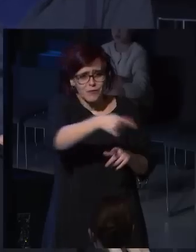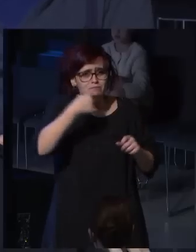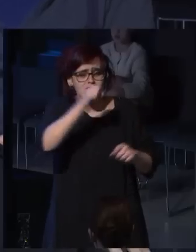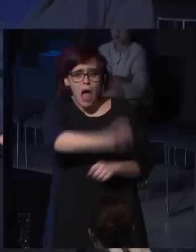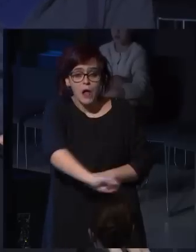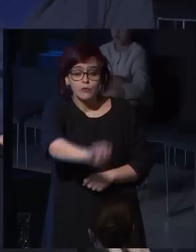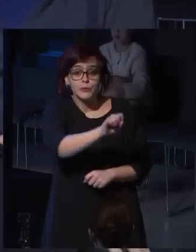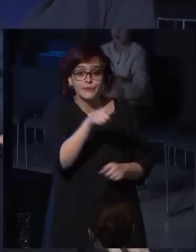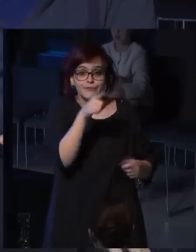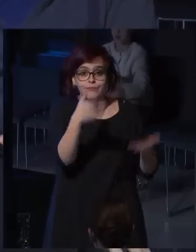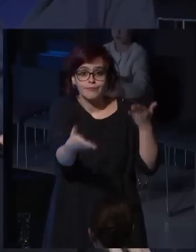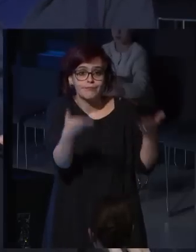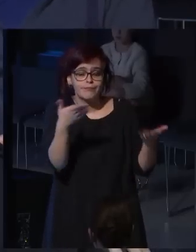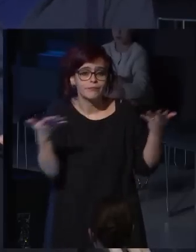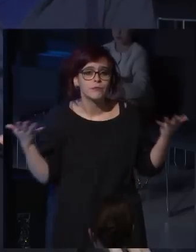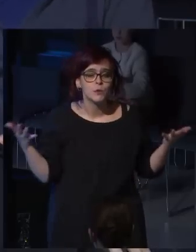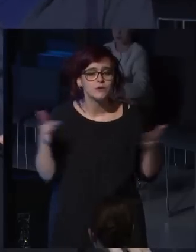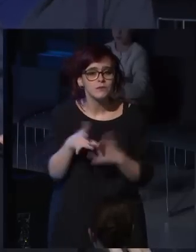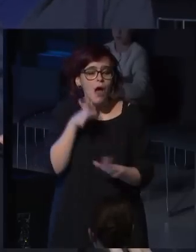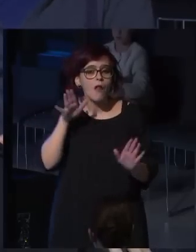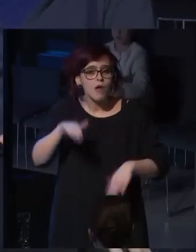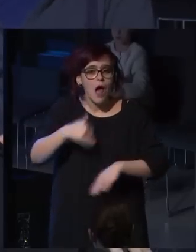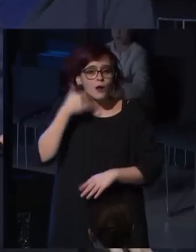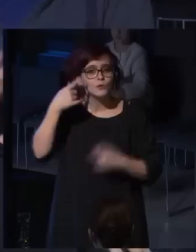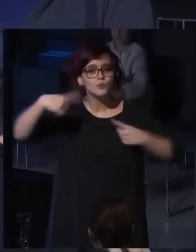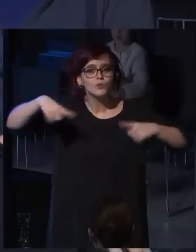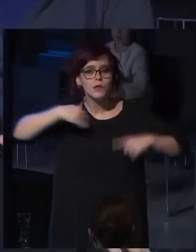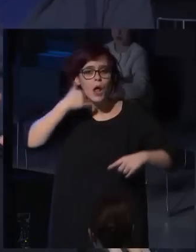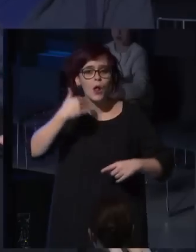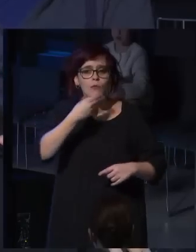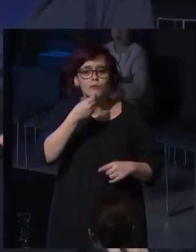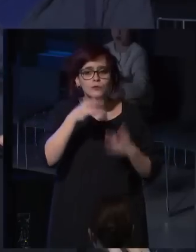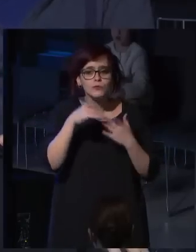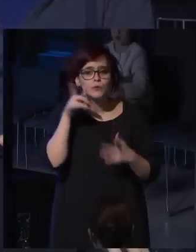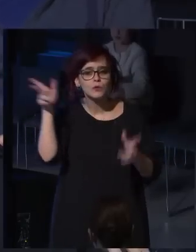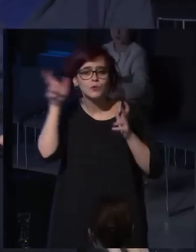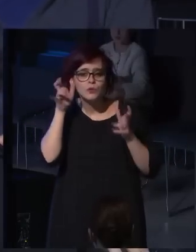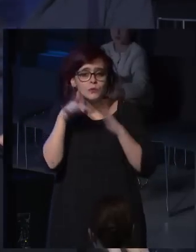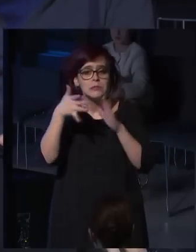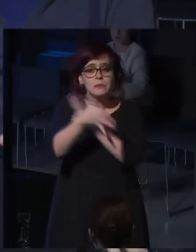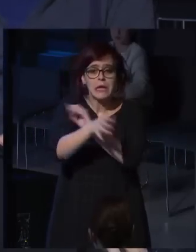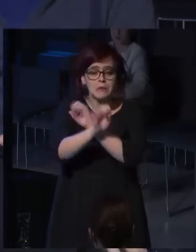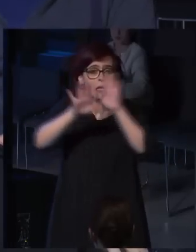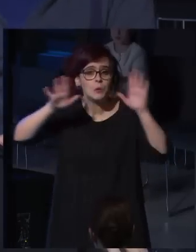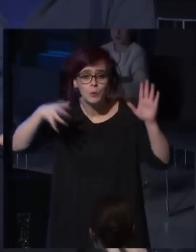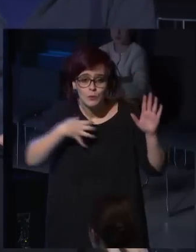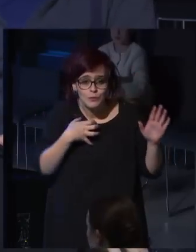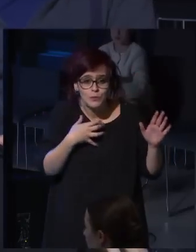¿no? Entonces, es realmente lo grande que tiene la música y lo que tiene el sonido, ¿no? Que es inexplicable